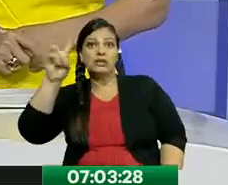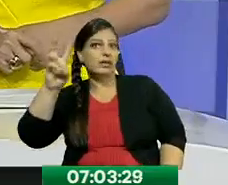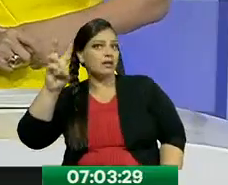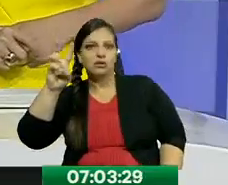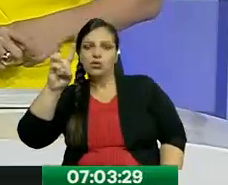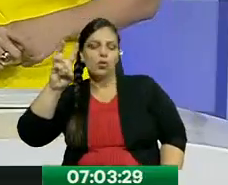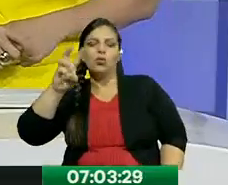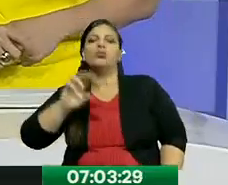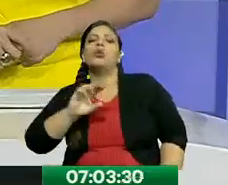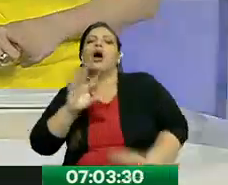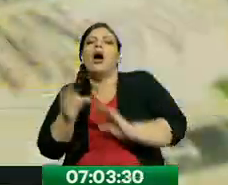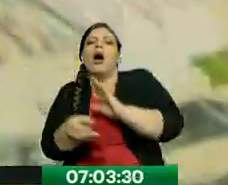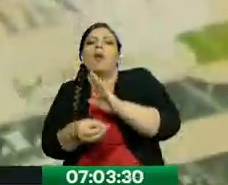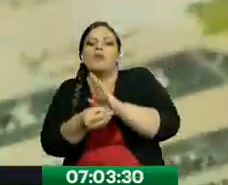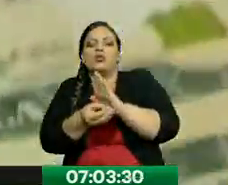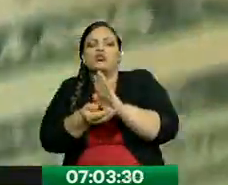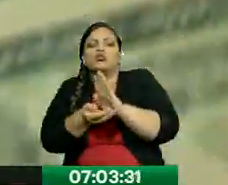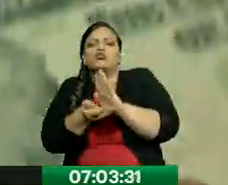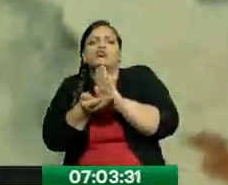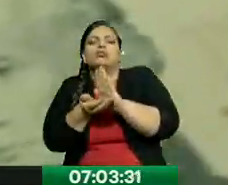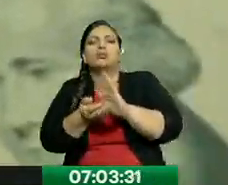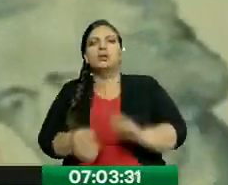$394.